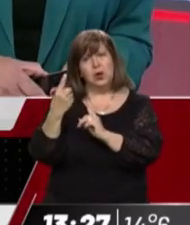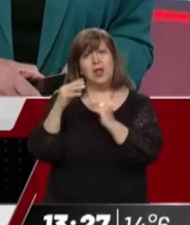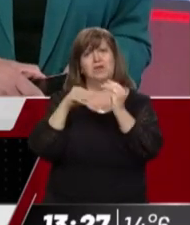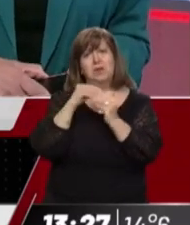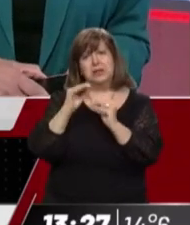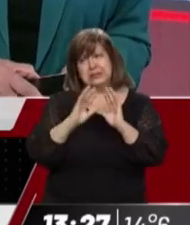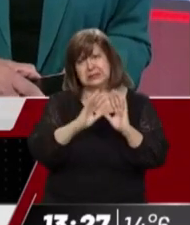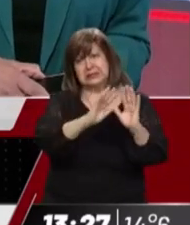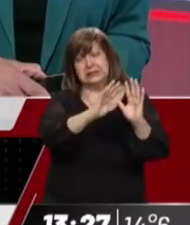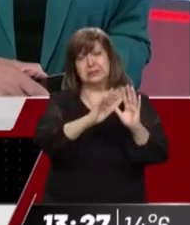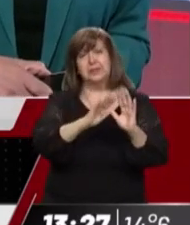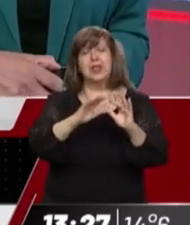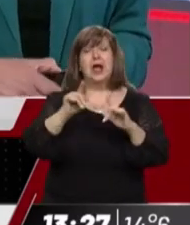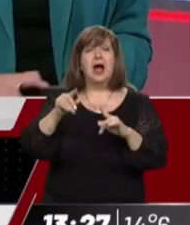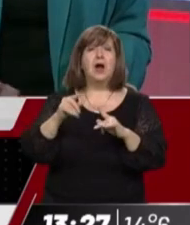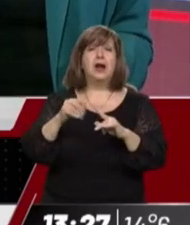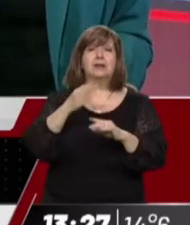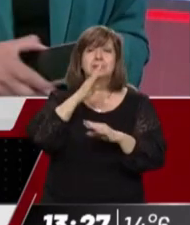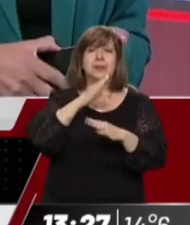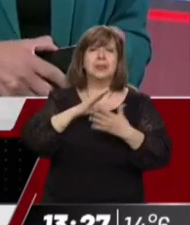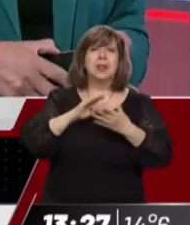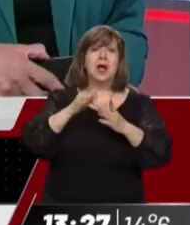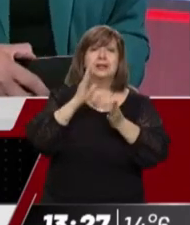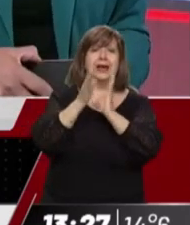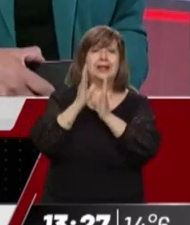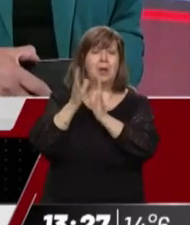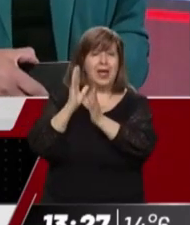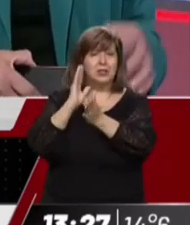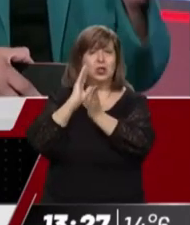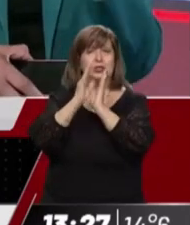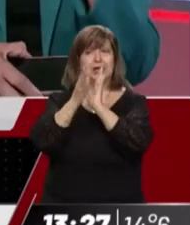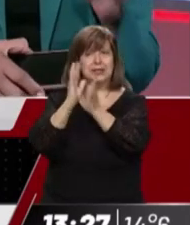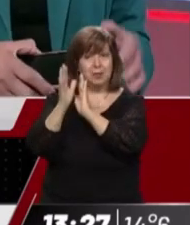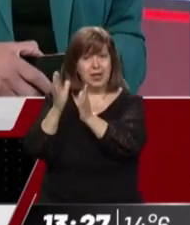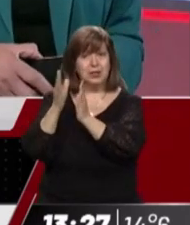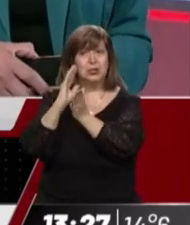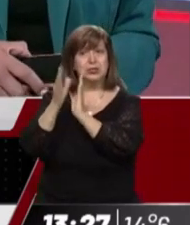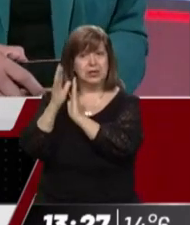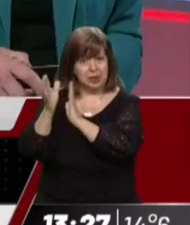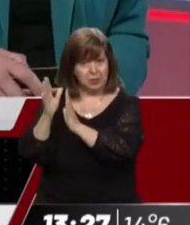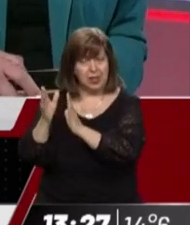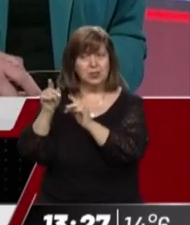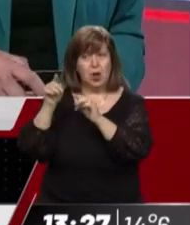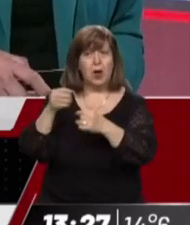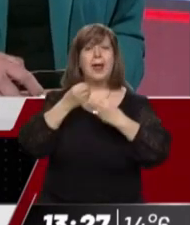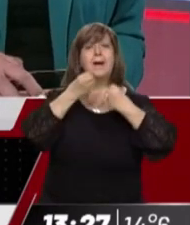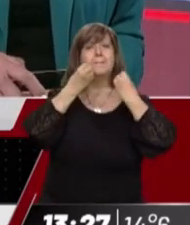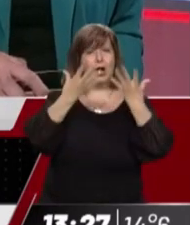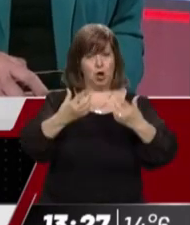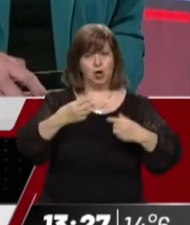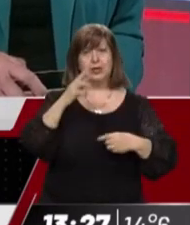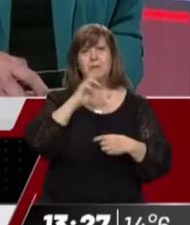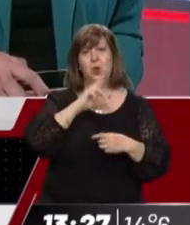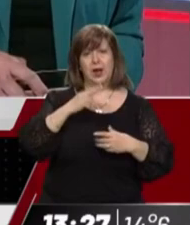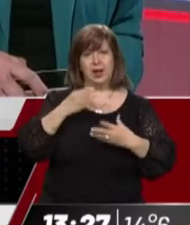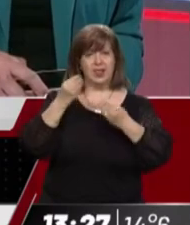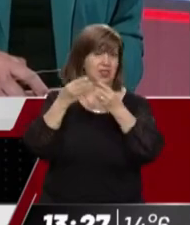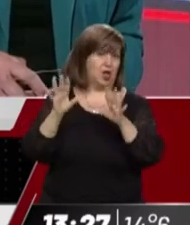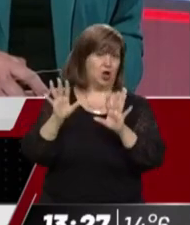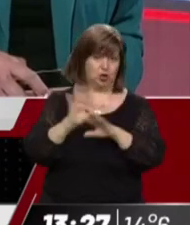y bueno, se da cuenta que tiene otra vida. Así que al final necesitamos ayuda para ella, así que quédense hasta el final para ayudarla.